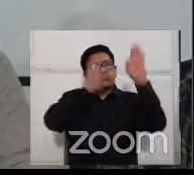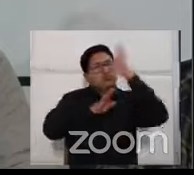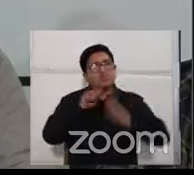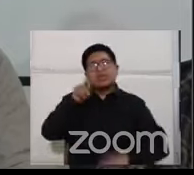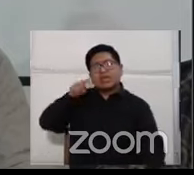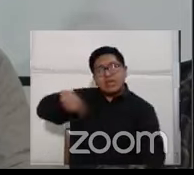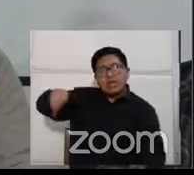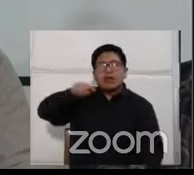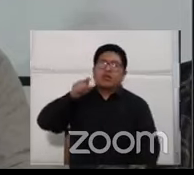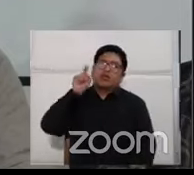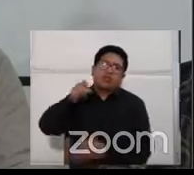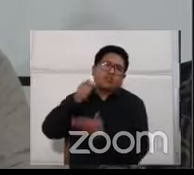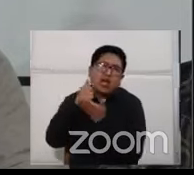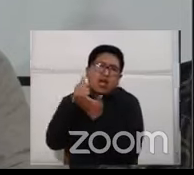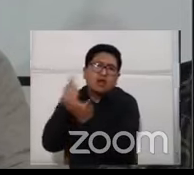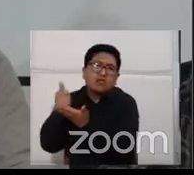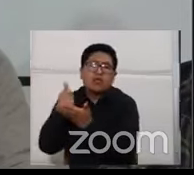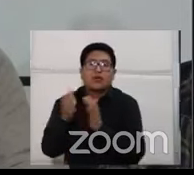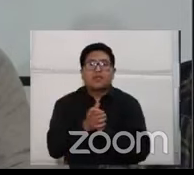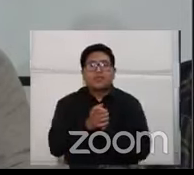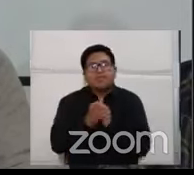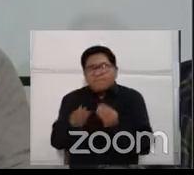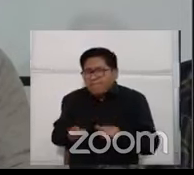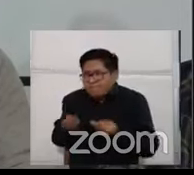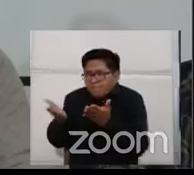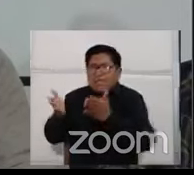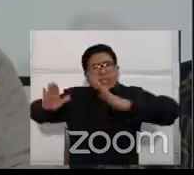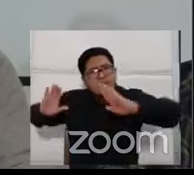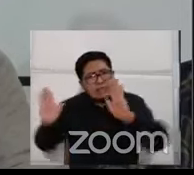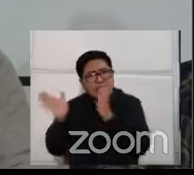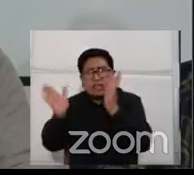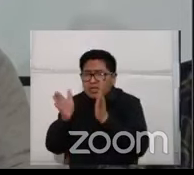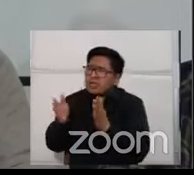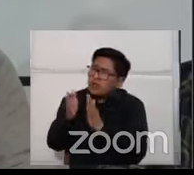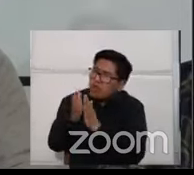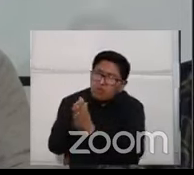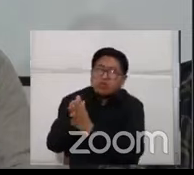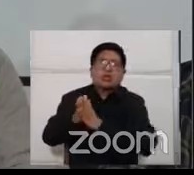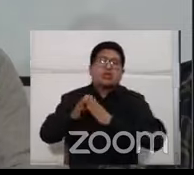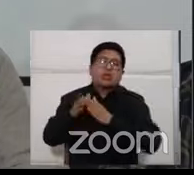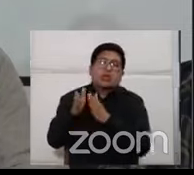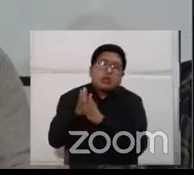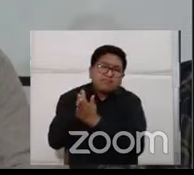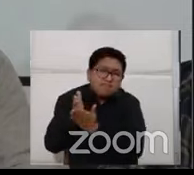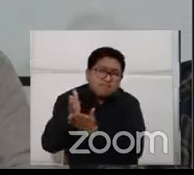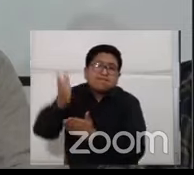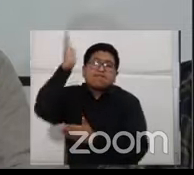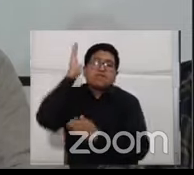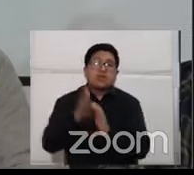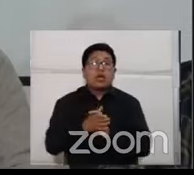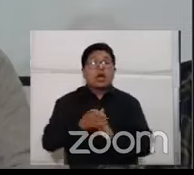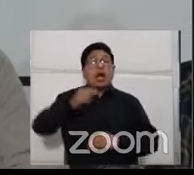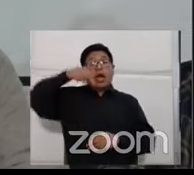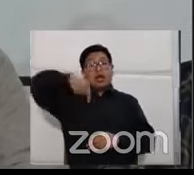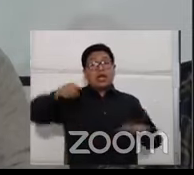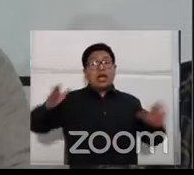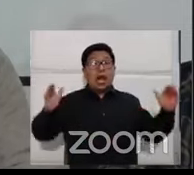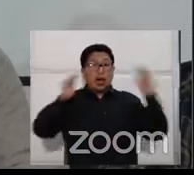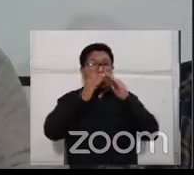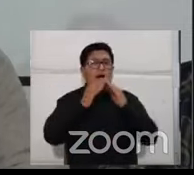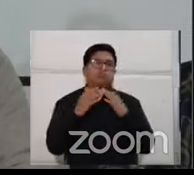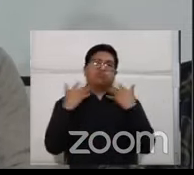a esas personas les vendemos una luz una esperanza para que salgan adelante y no se queden ahí la delincuencia aquí en la pared es muy